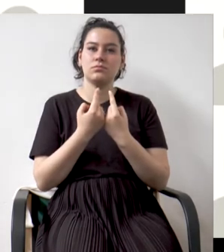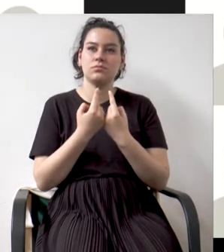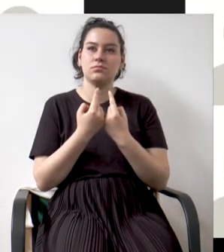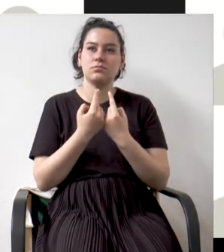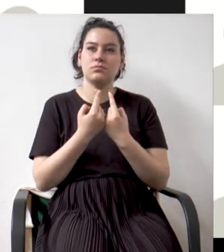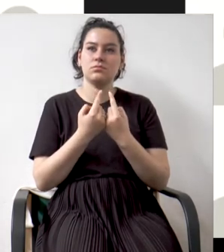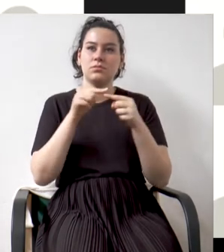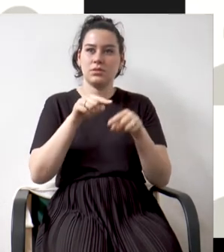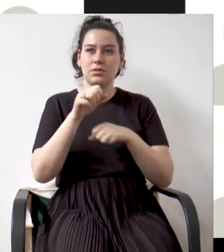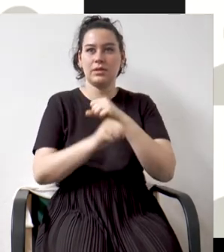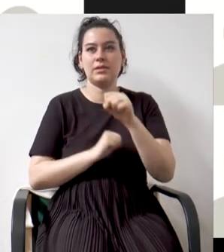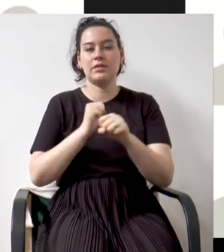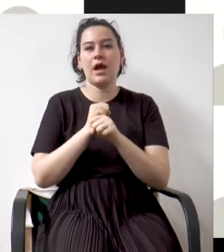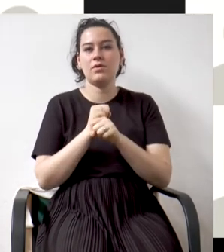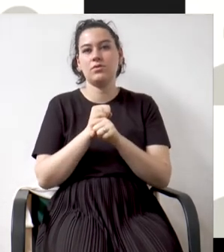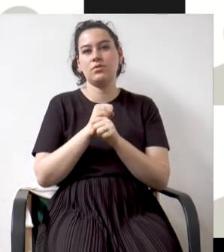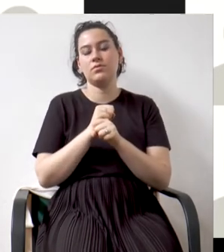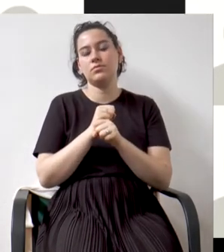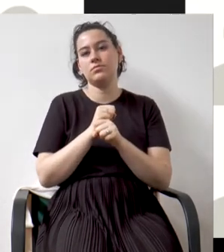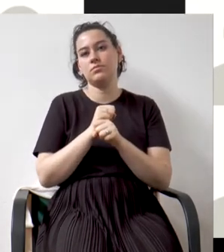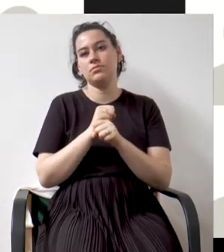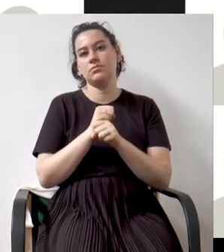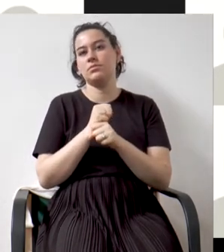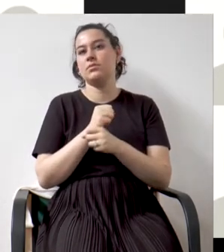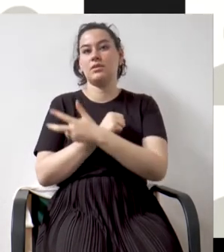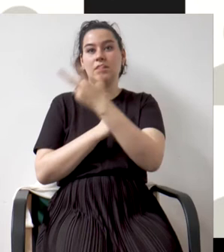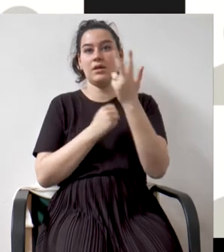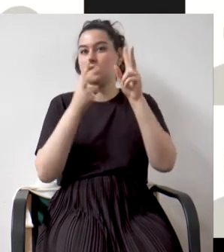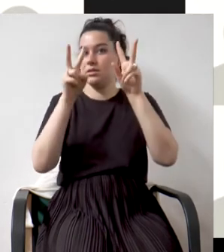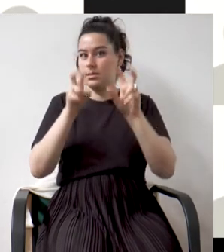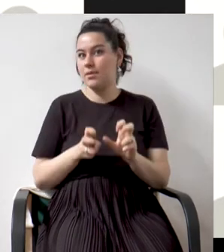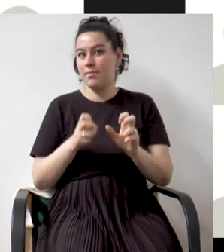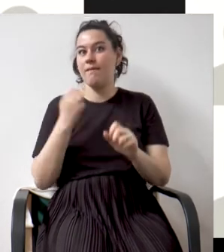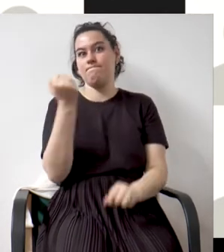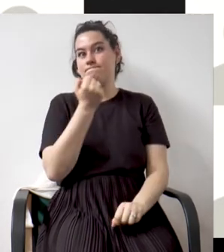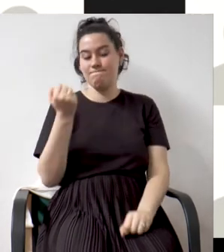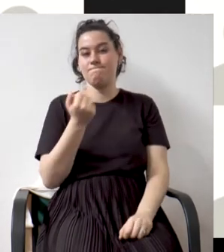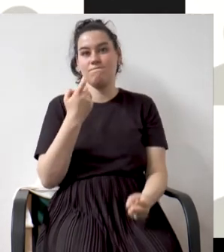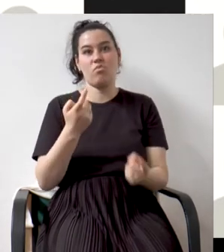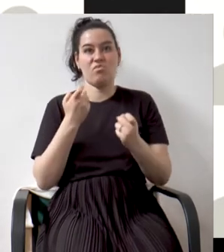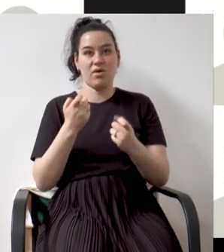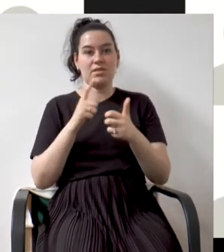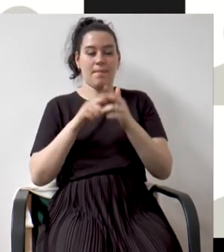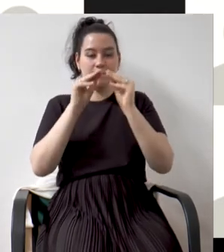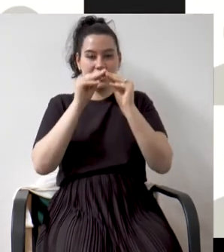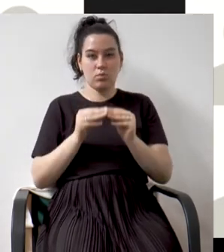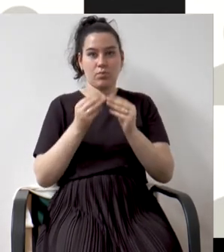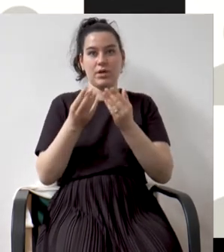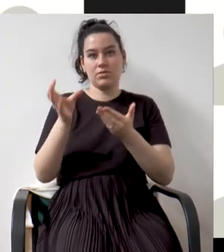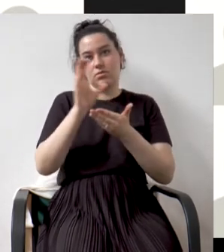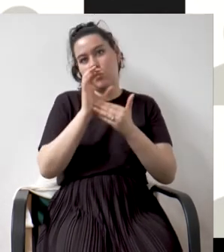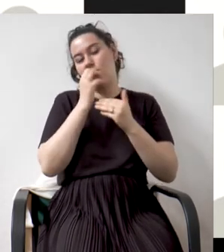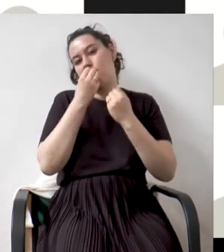en este año tenemos tres grandes... temas de intensidad, por decir una manera, en el CURE, que era el presupuesto, que bueno,